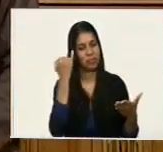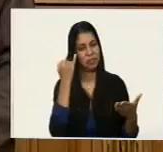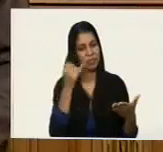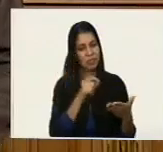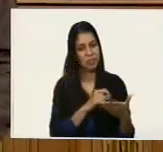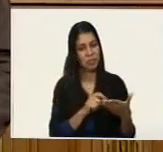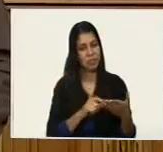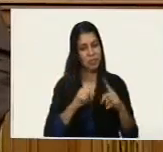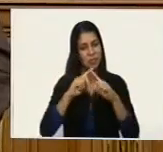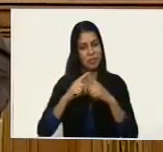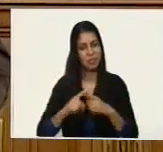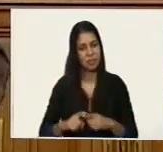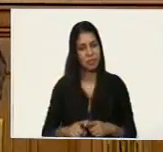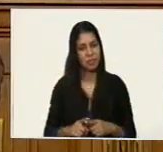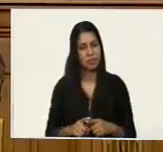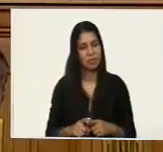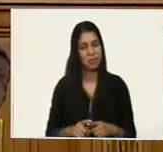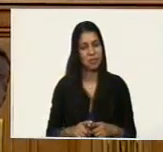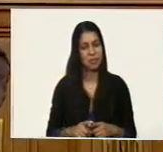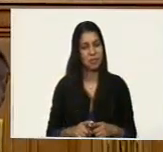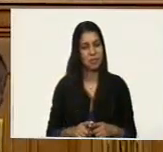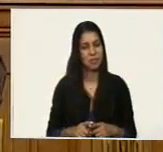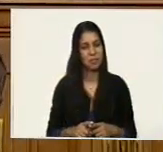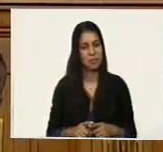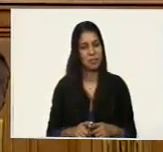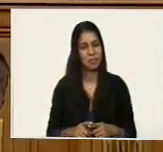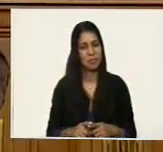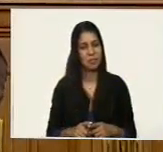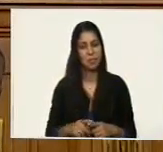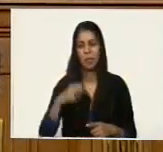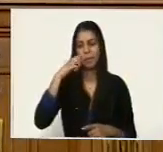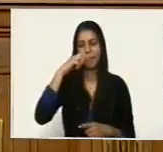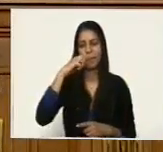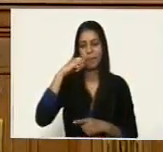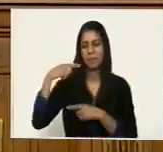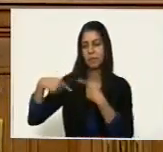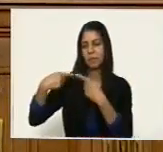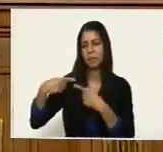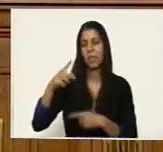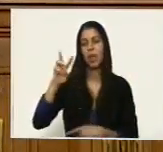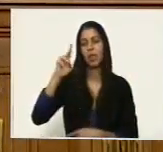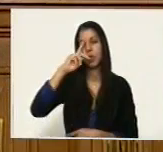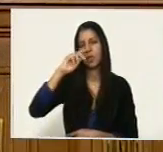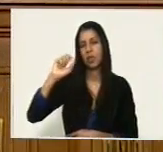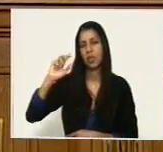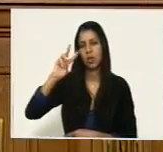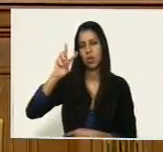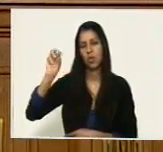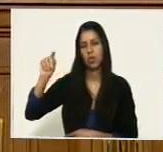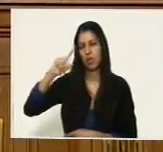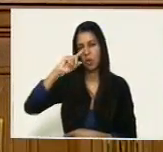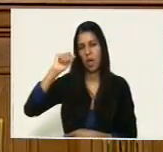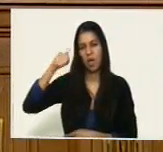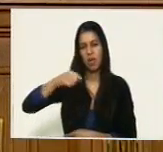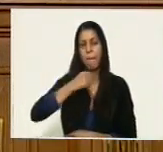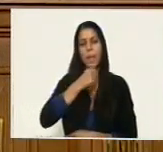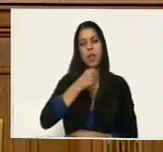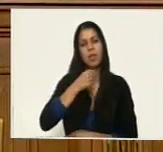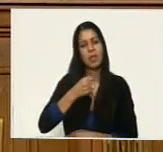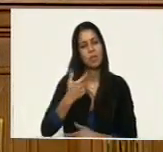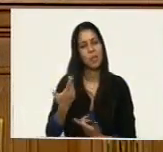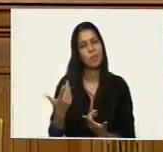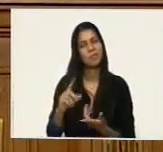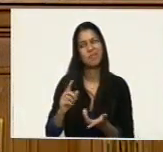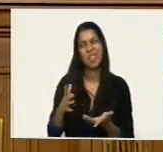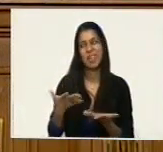de lecciones que le va dando a uno en este transcurso de los 200 años del periodismo, a ver si qué es lo que ha cambiado. Néstor